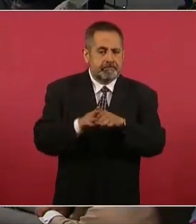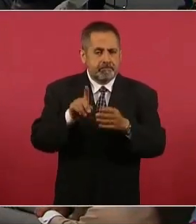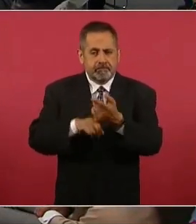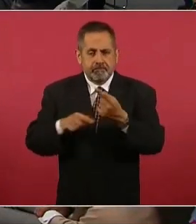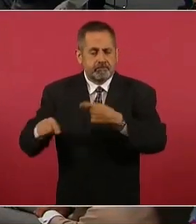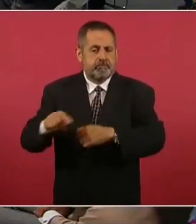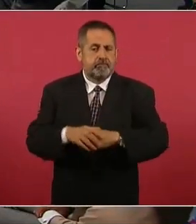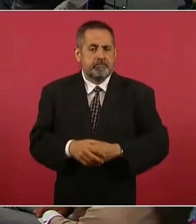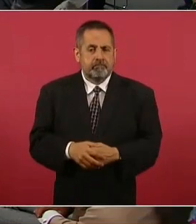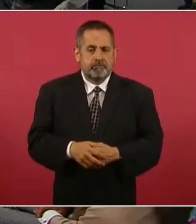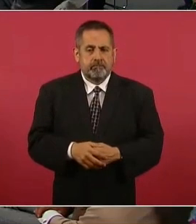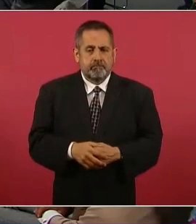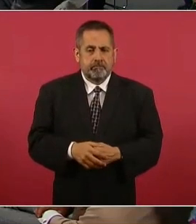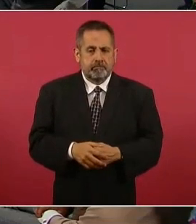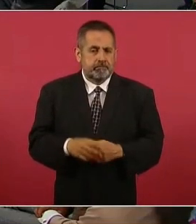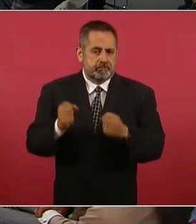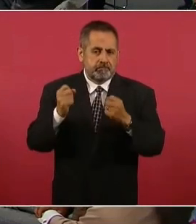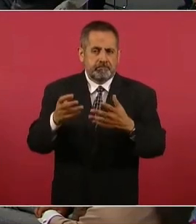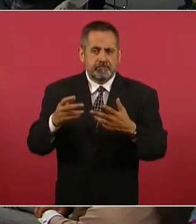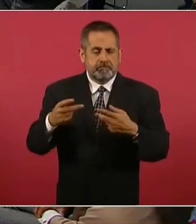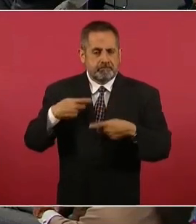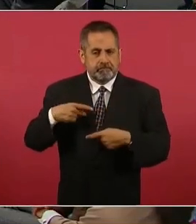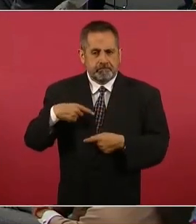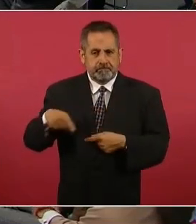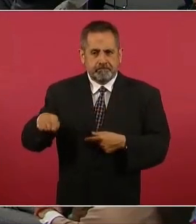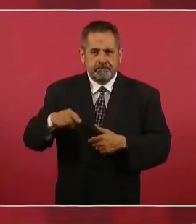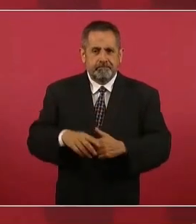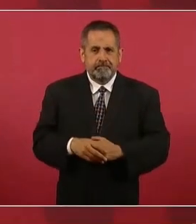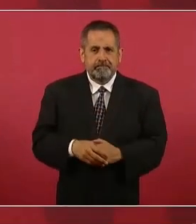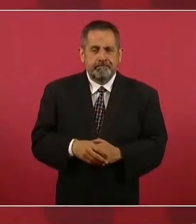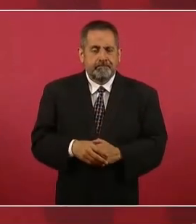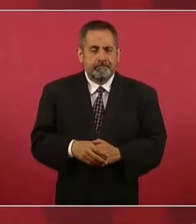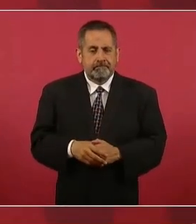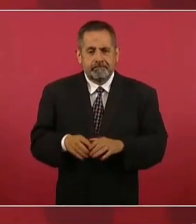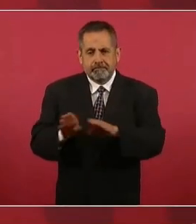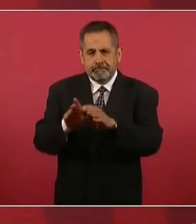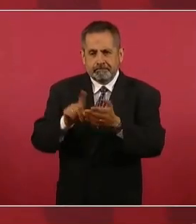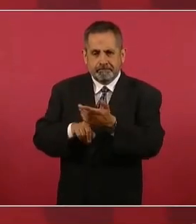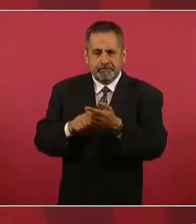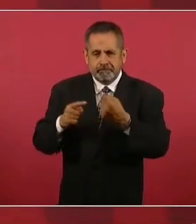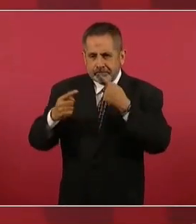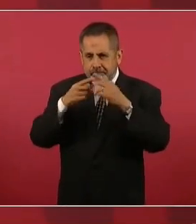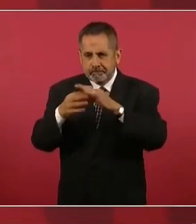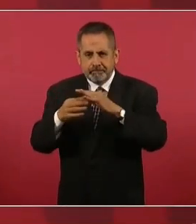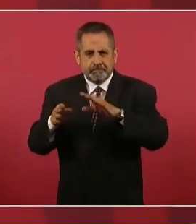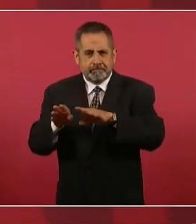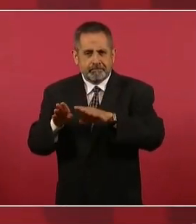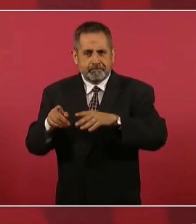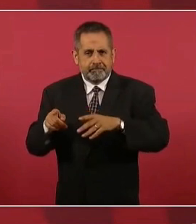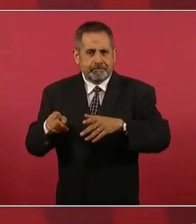Y muchos están entusiasmados,